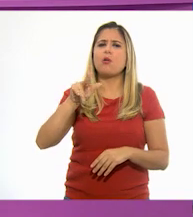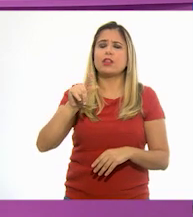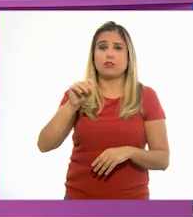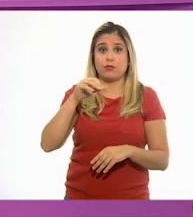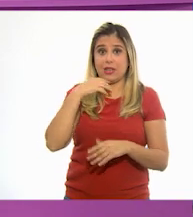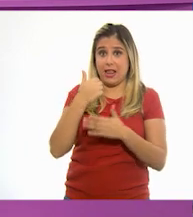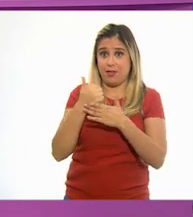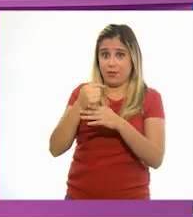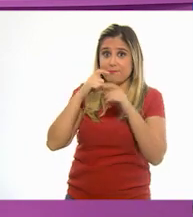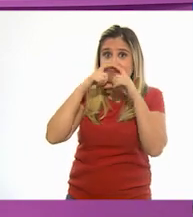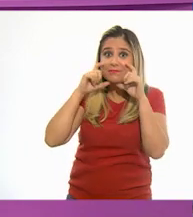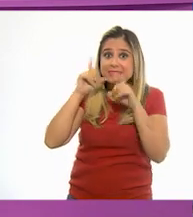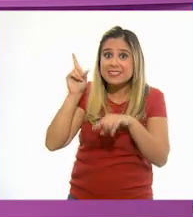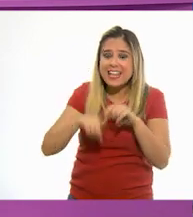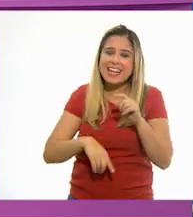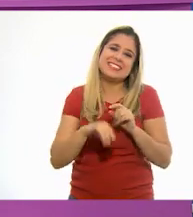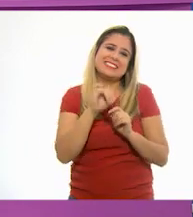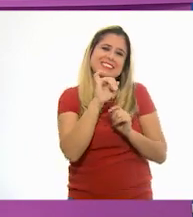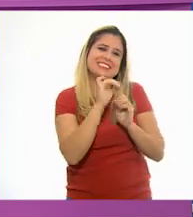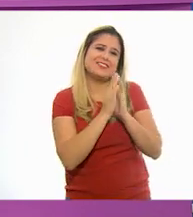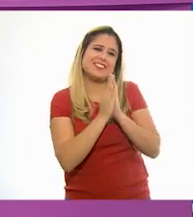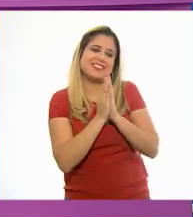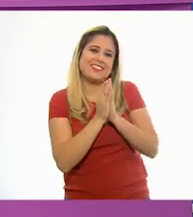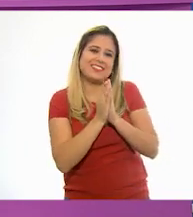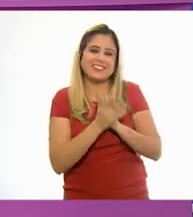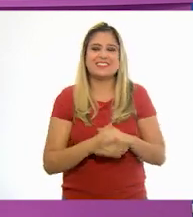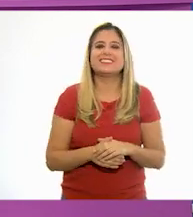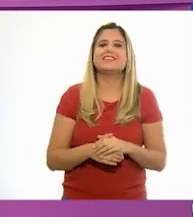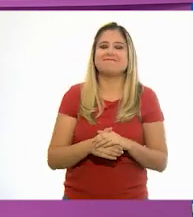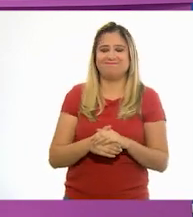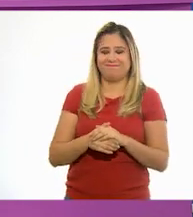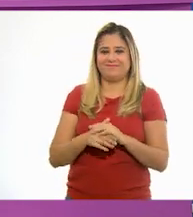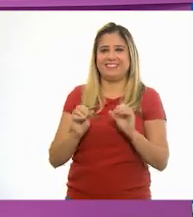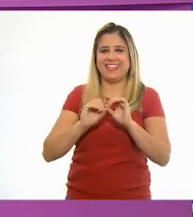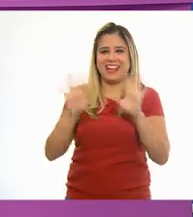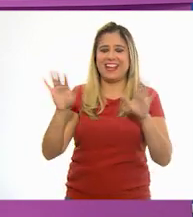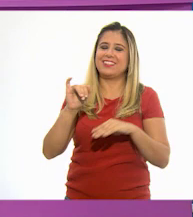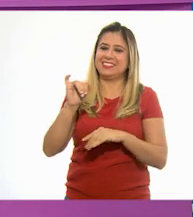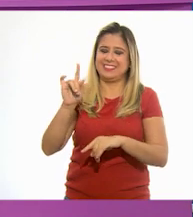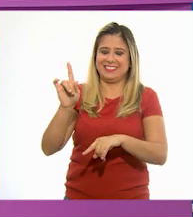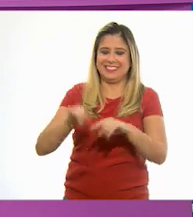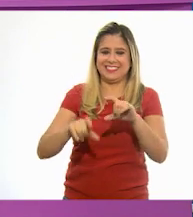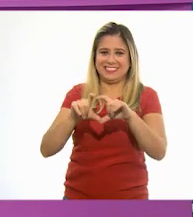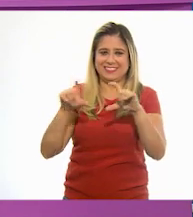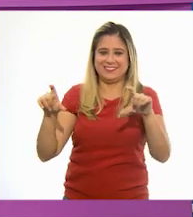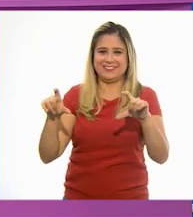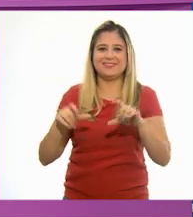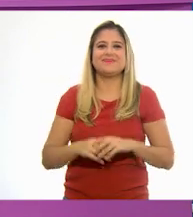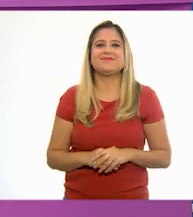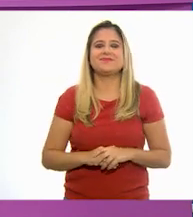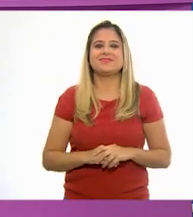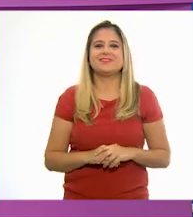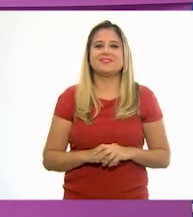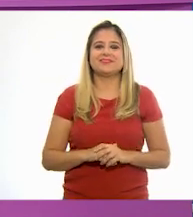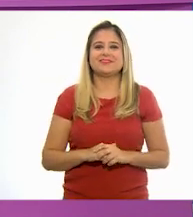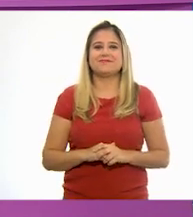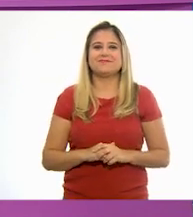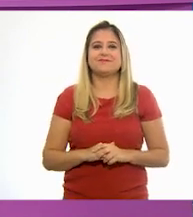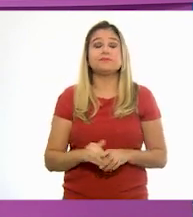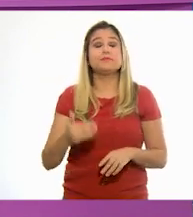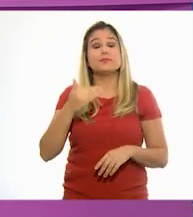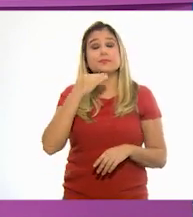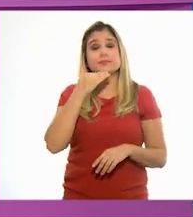con tu cubrebocas? Por favor, ¿me ayudas? Claro. Por supuesto, Raulito. Gracias. Toma. No, hombre, ¿de qué? Muy